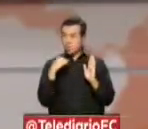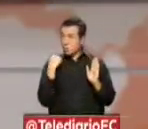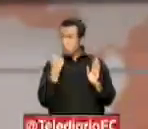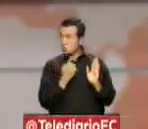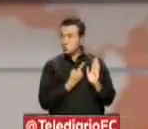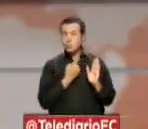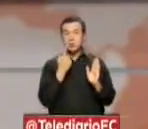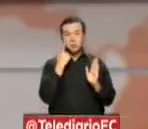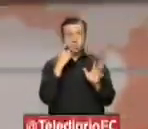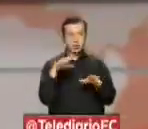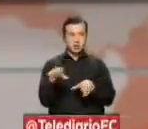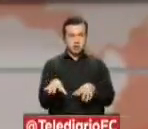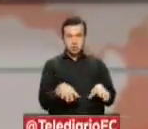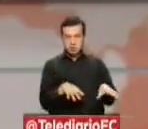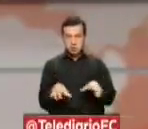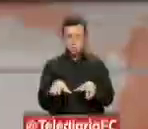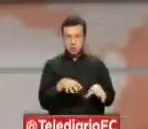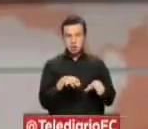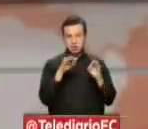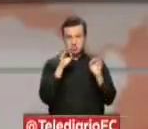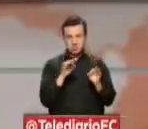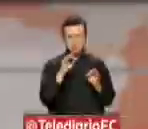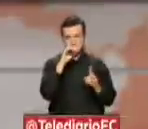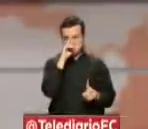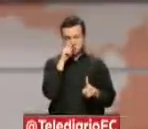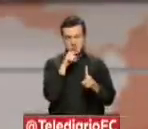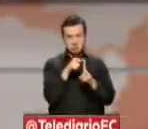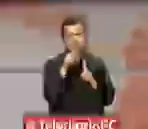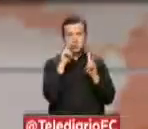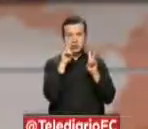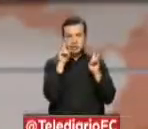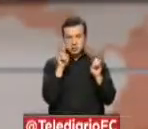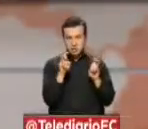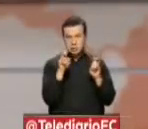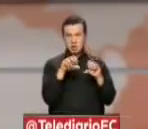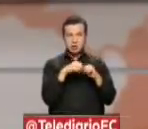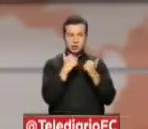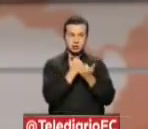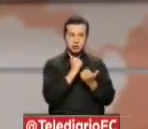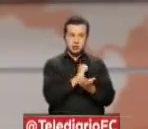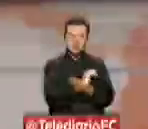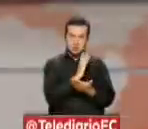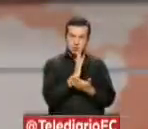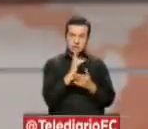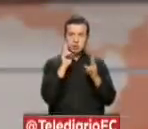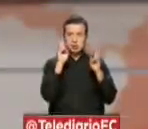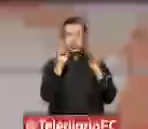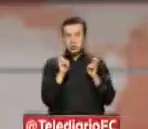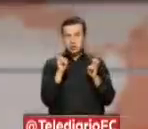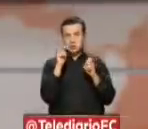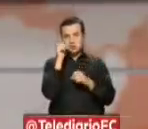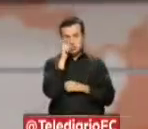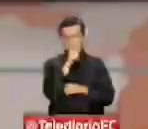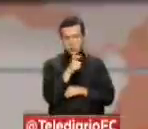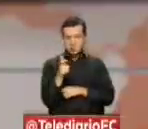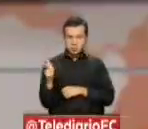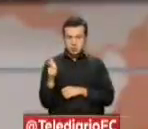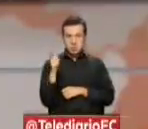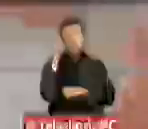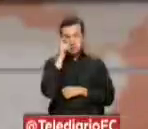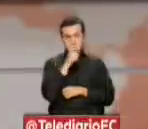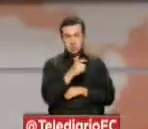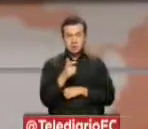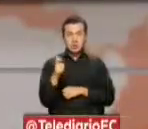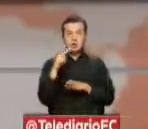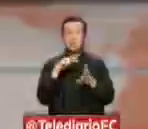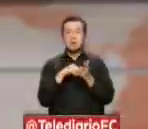tenemos actividades exprofesas que cumplir en el ámbito legislativo y en el ámbito de la fiscalización. La fiscalización